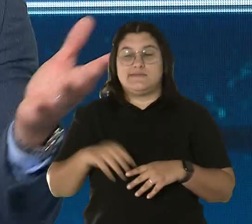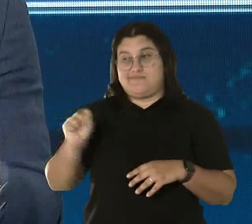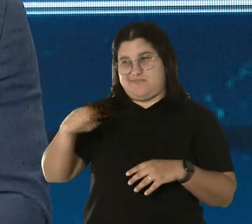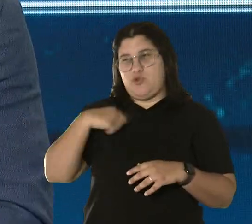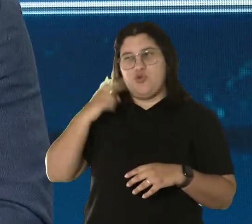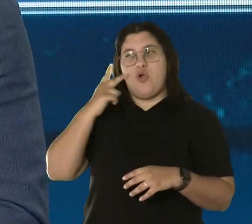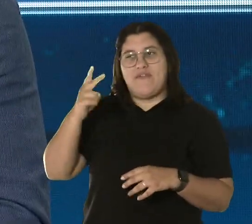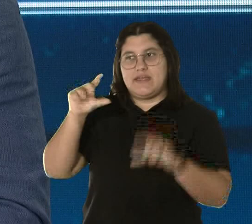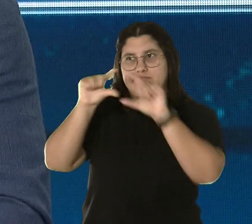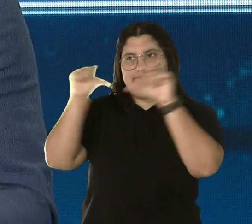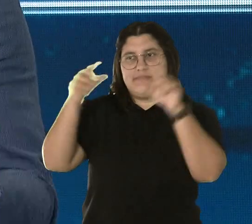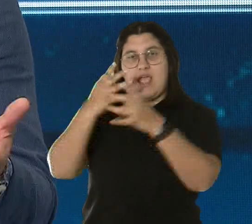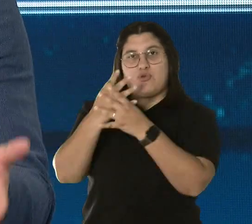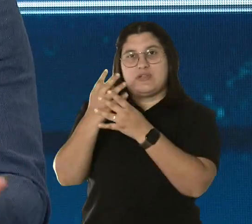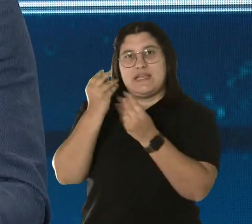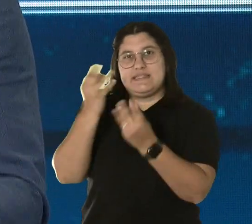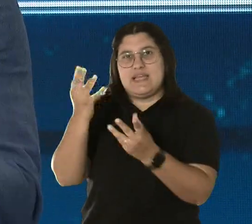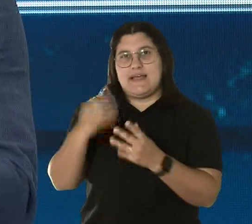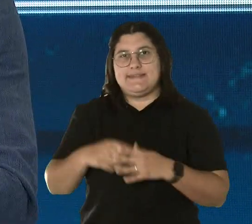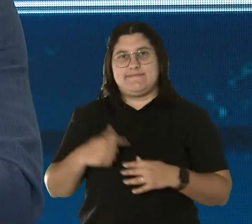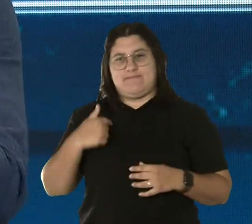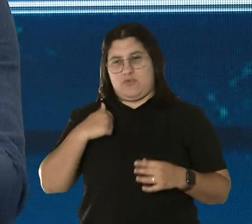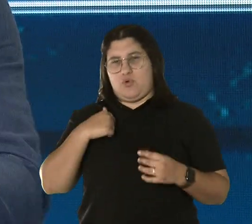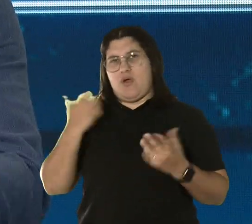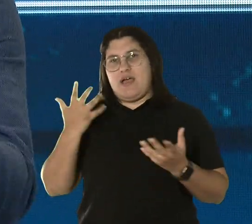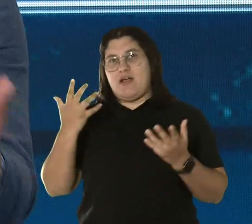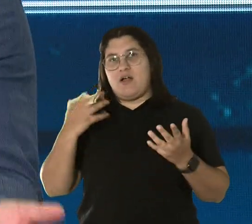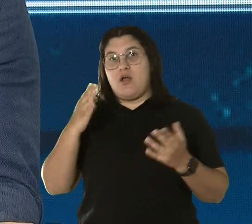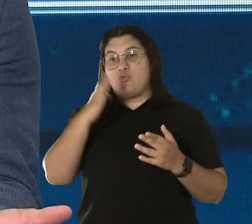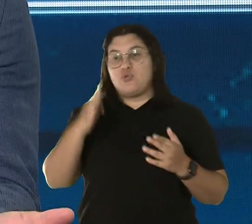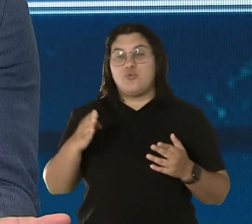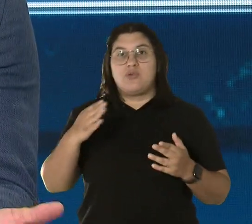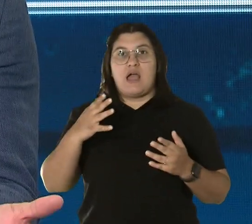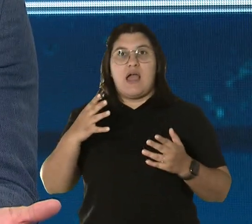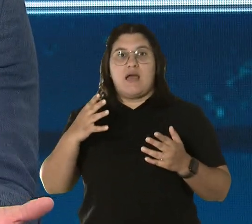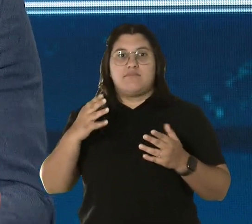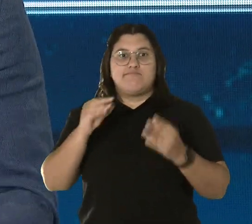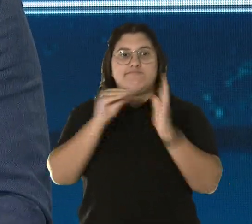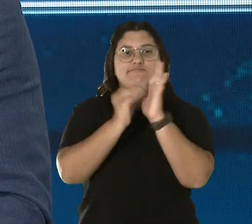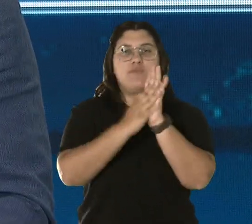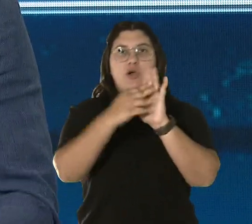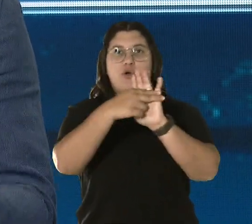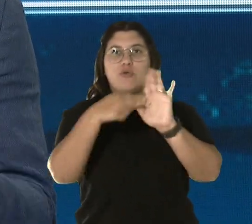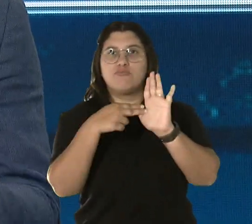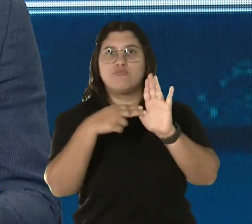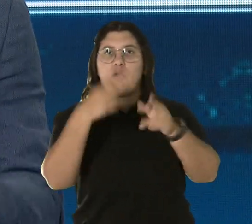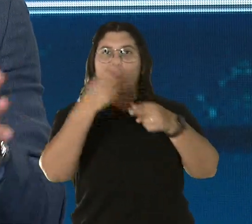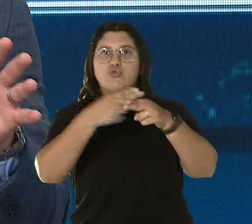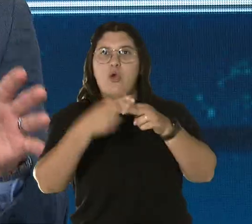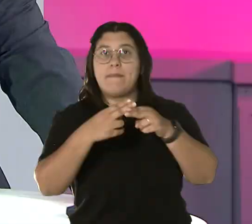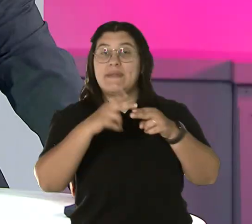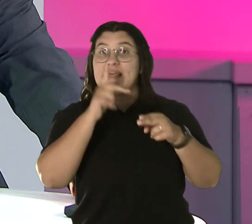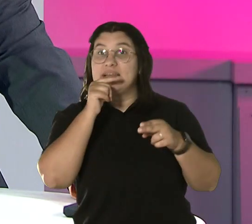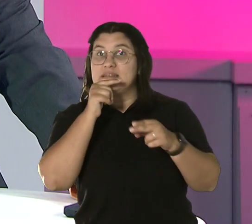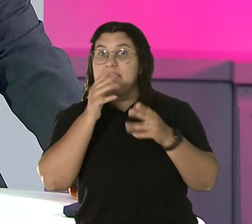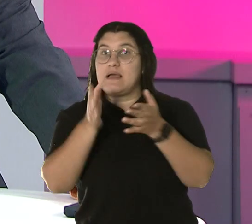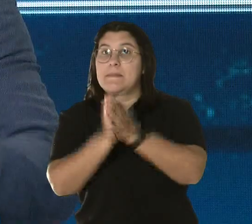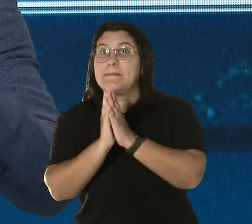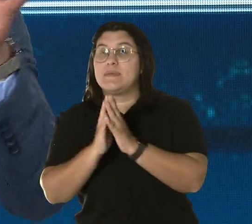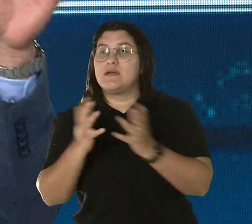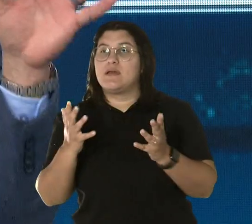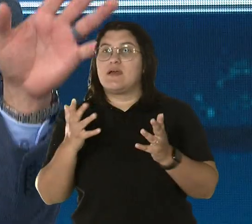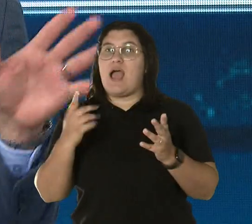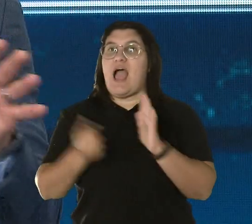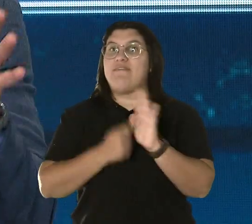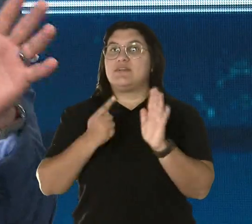esa noticia. Lo que me preocupa es que nunca ponen el nombre de quién lo está pidiendo, ¿tú ves? Y algunas veces sacamos unas noticias para